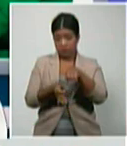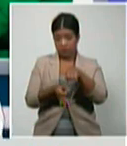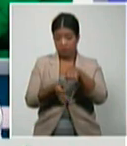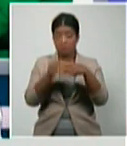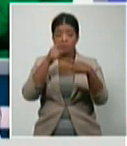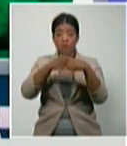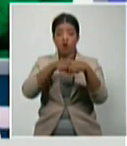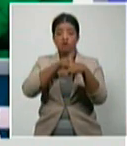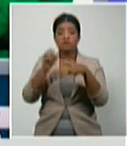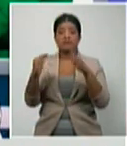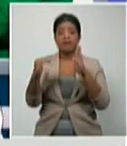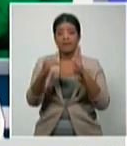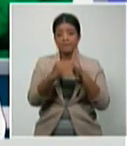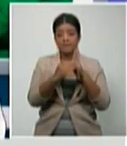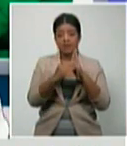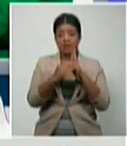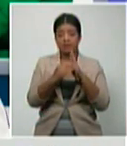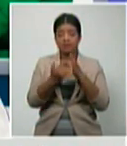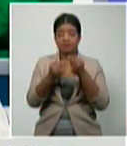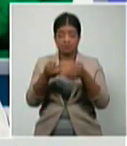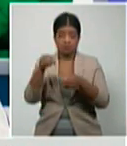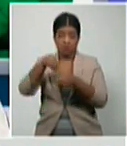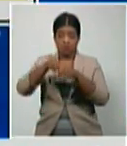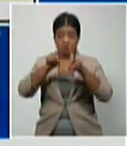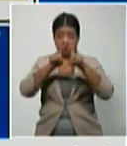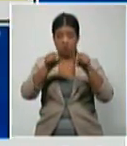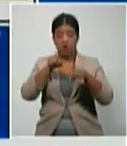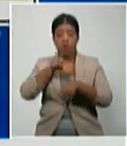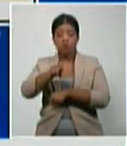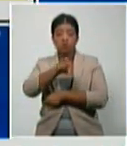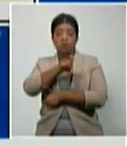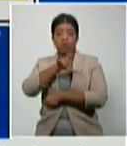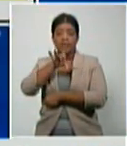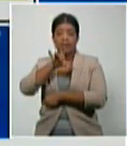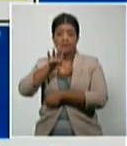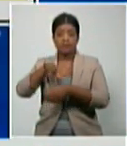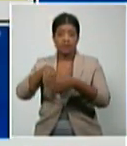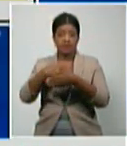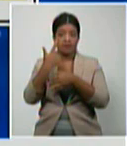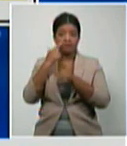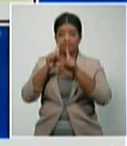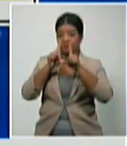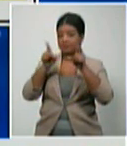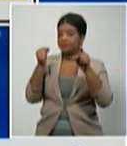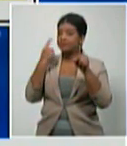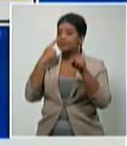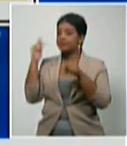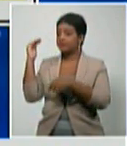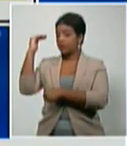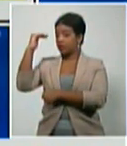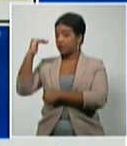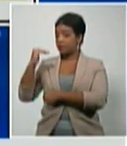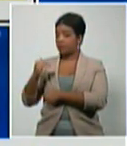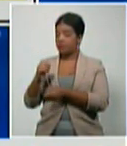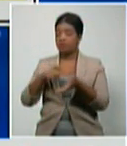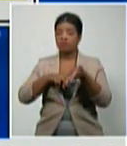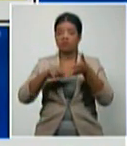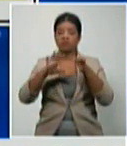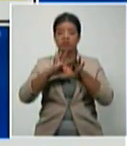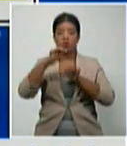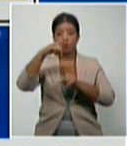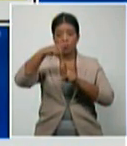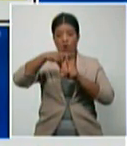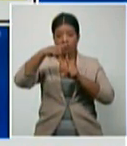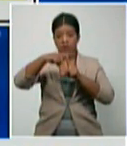habitantes en los últimos 15 días, pues en la provincia de Guantánamo